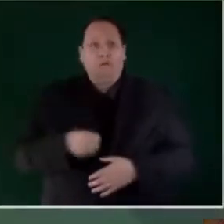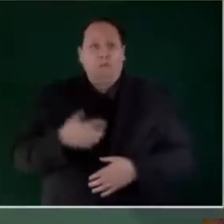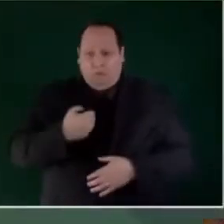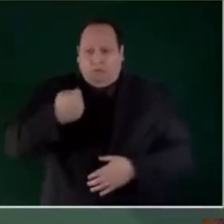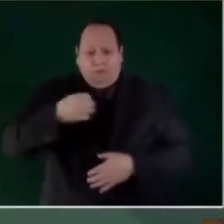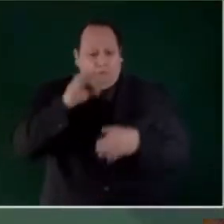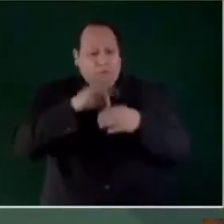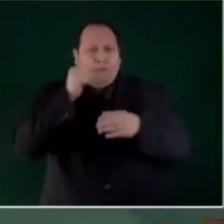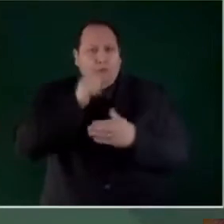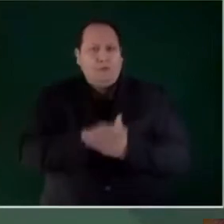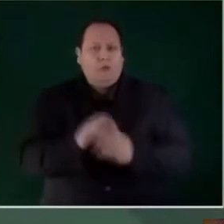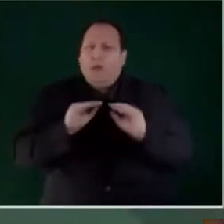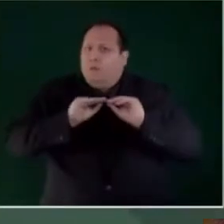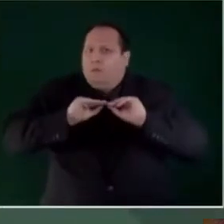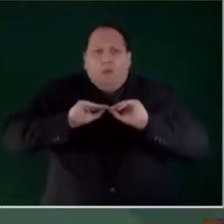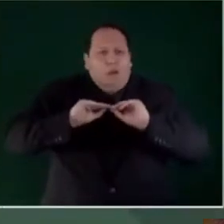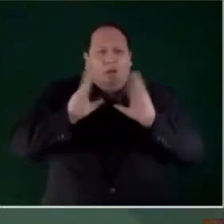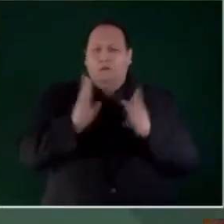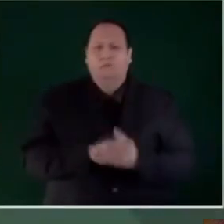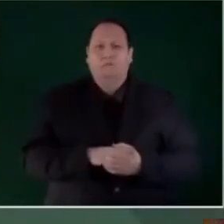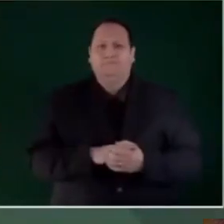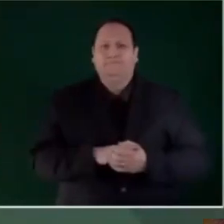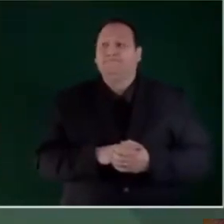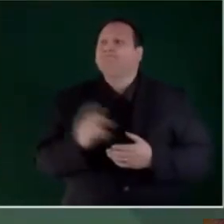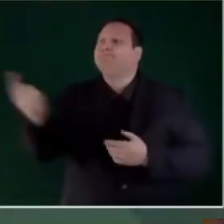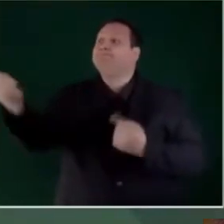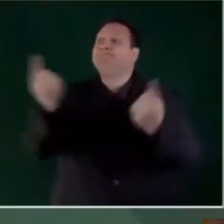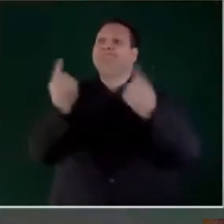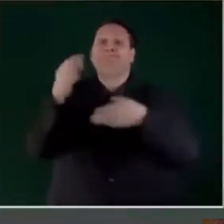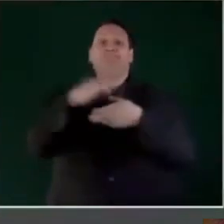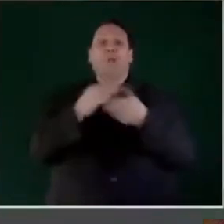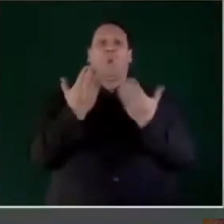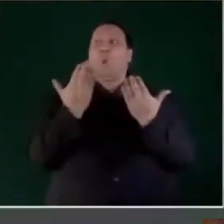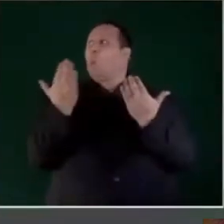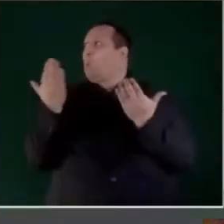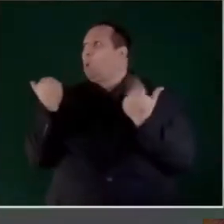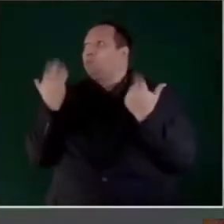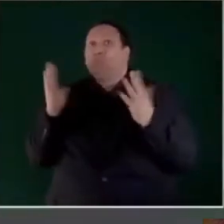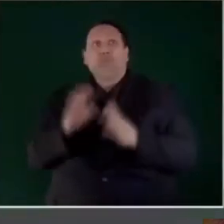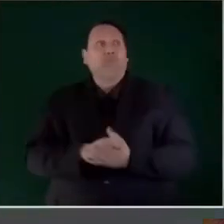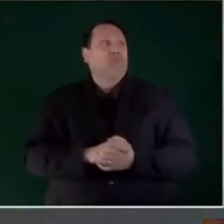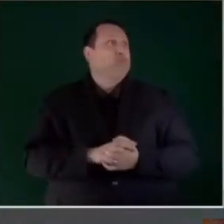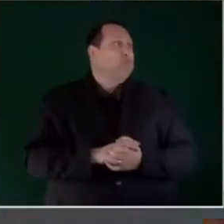Claro, no llegaba nadie a votar.